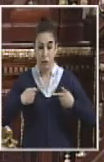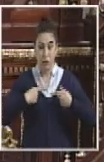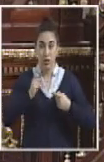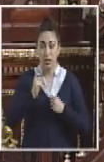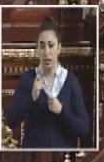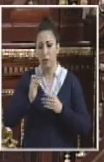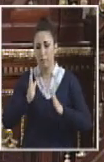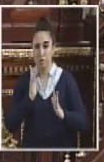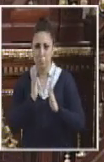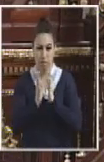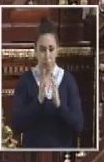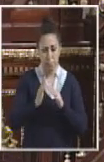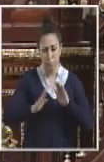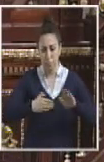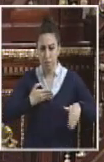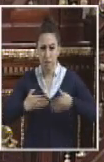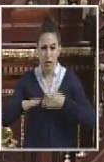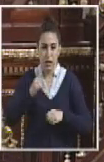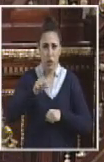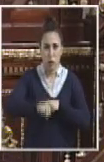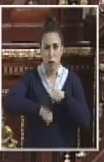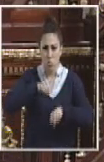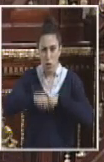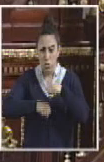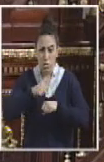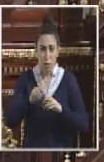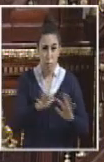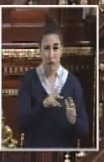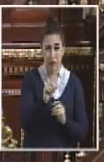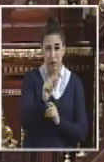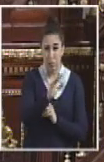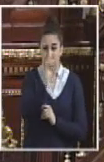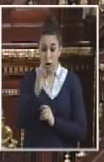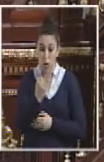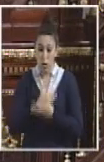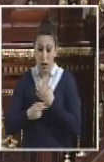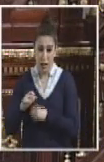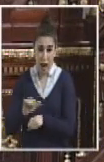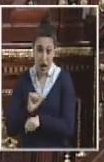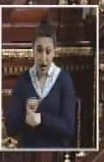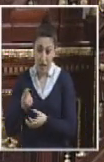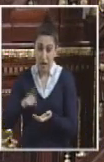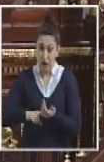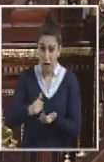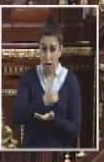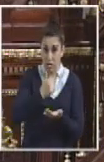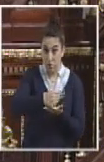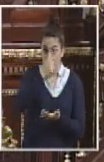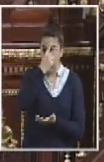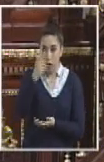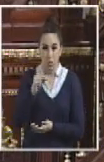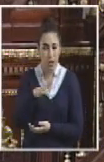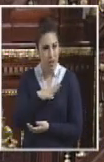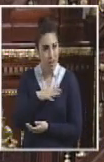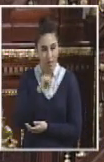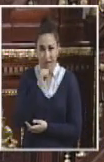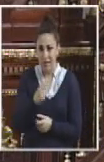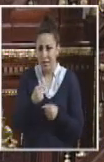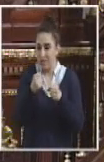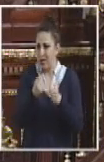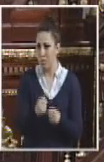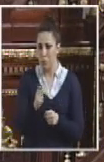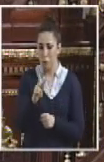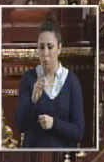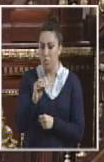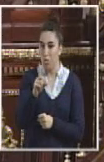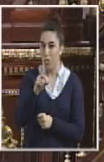ciclistas. El 70% de los autos en la ciudad no cuentan con un seguro a pesar